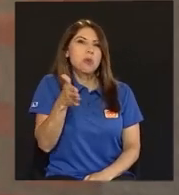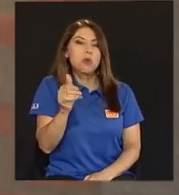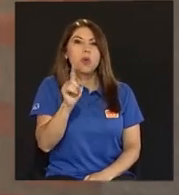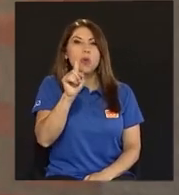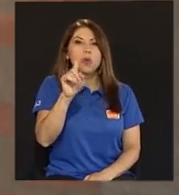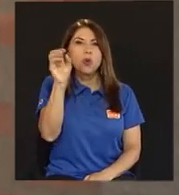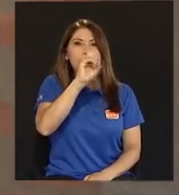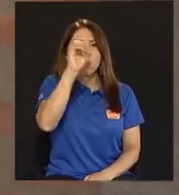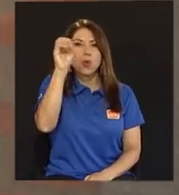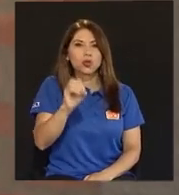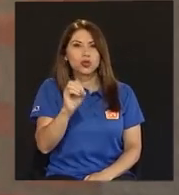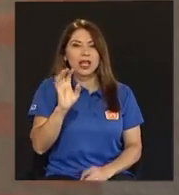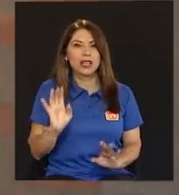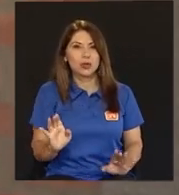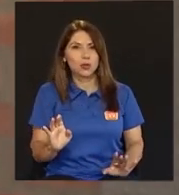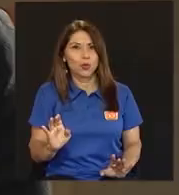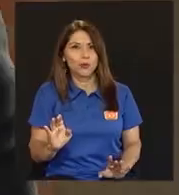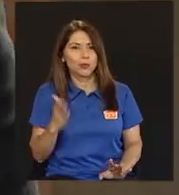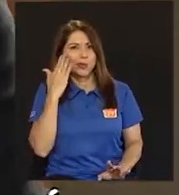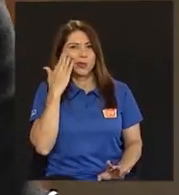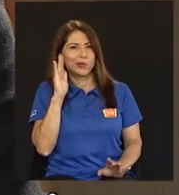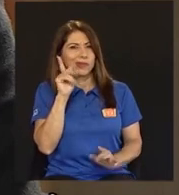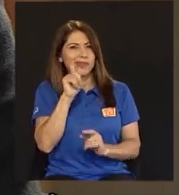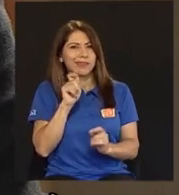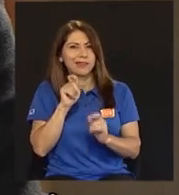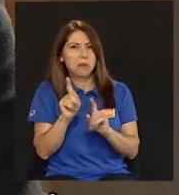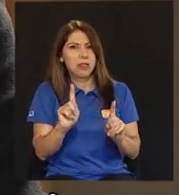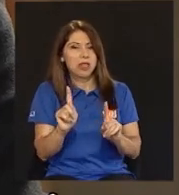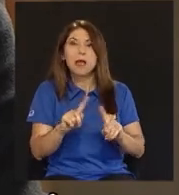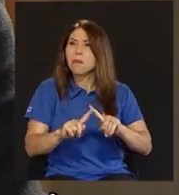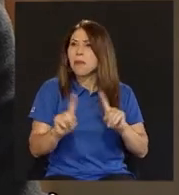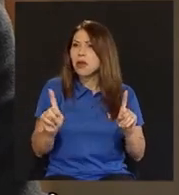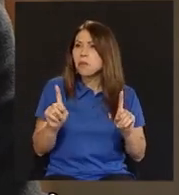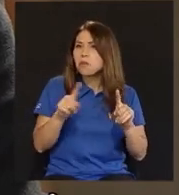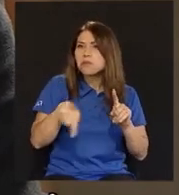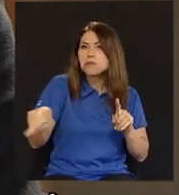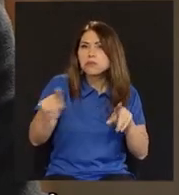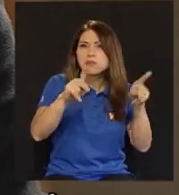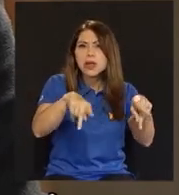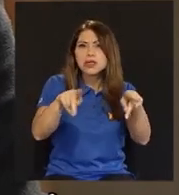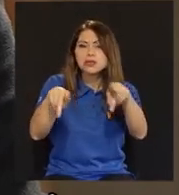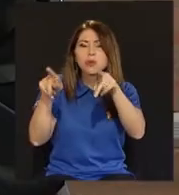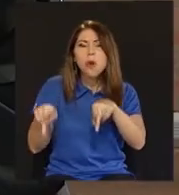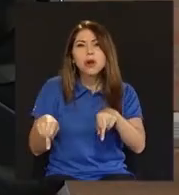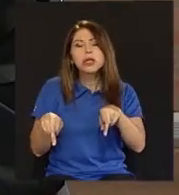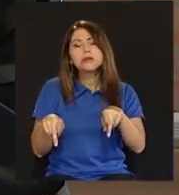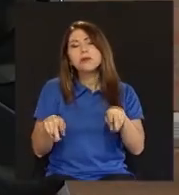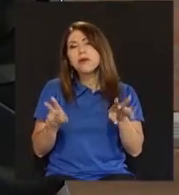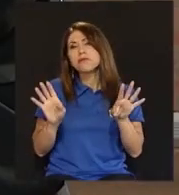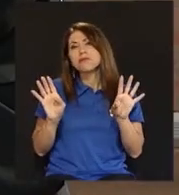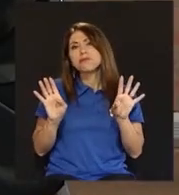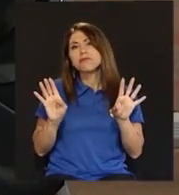dato si es exacto o no. Y nadie ni le puso una